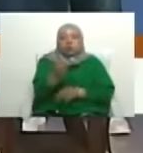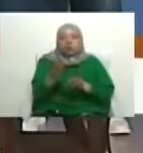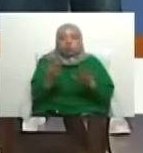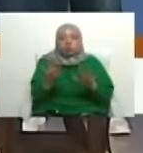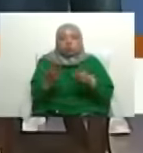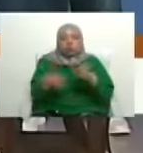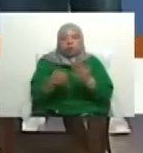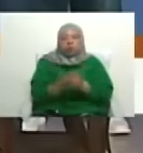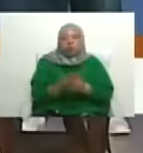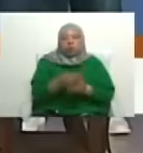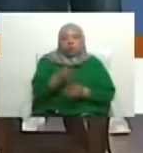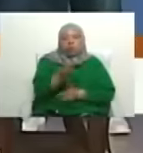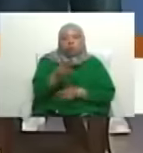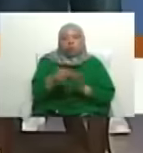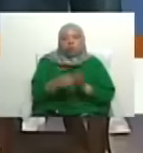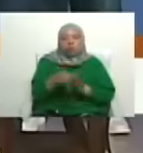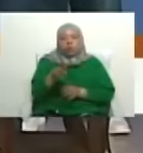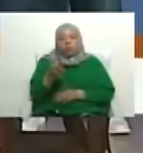año 2021.